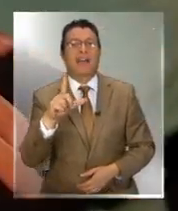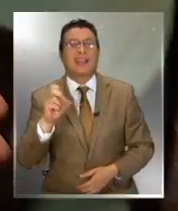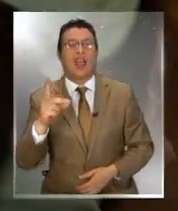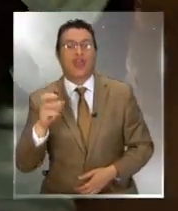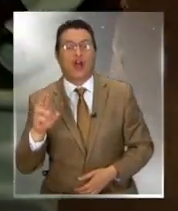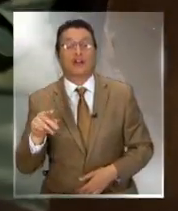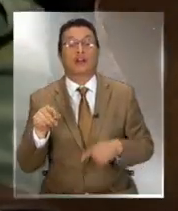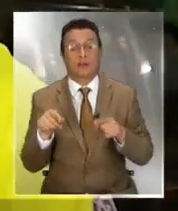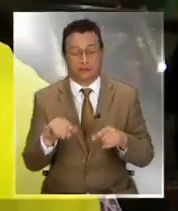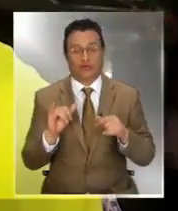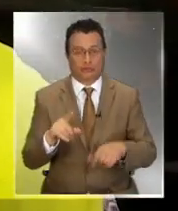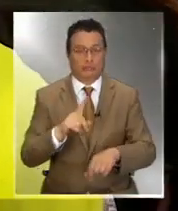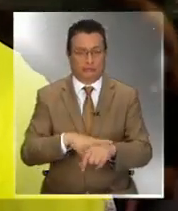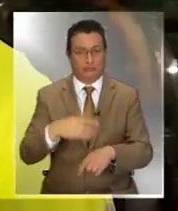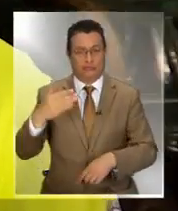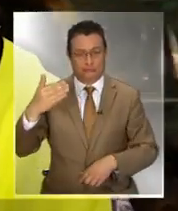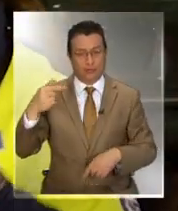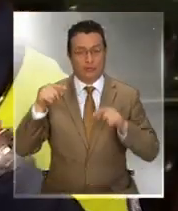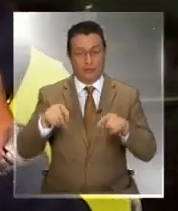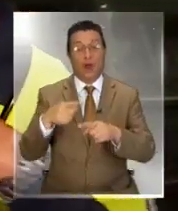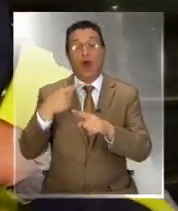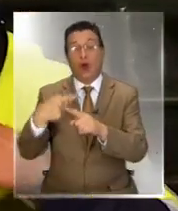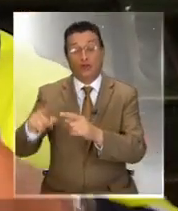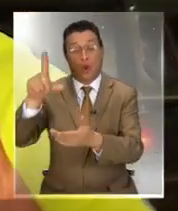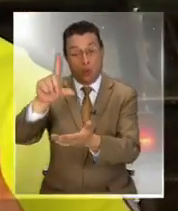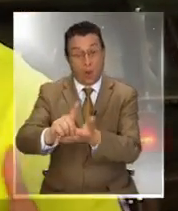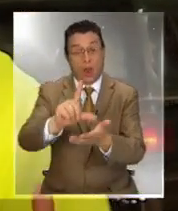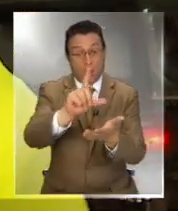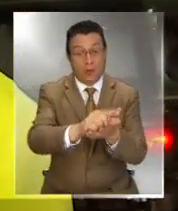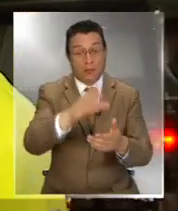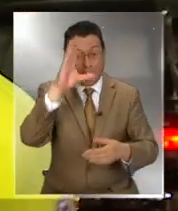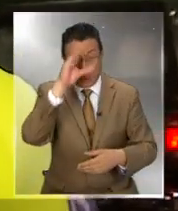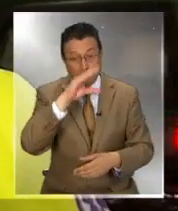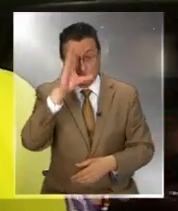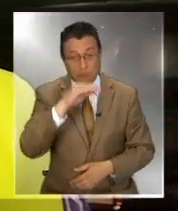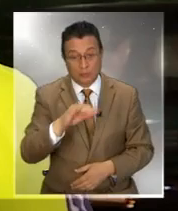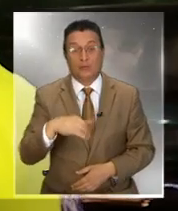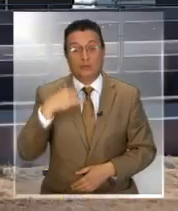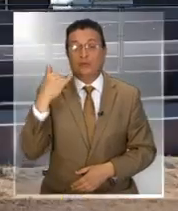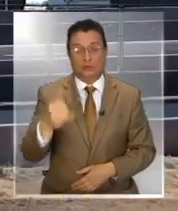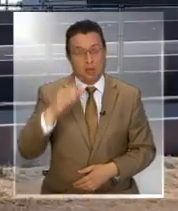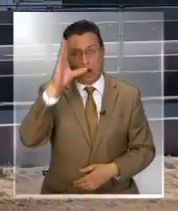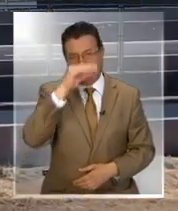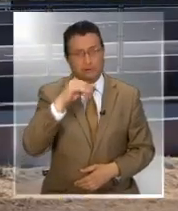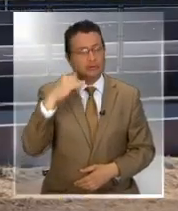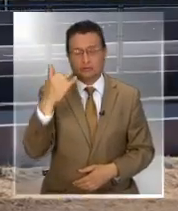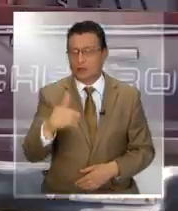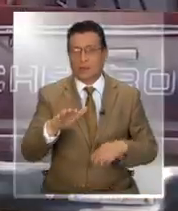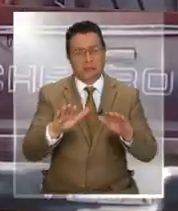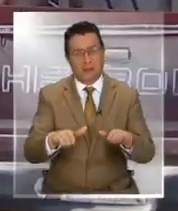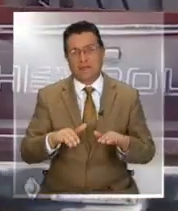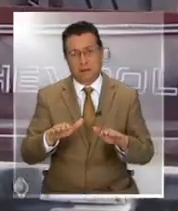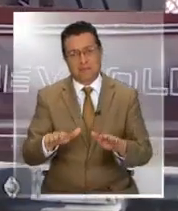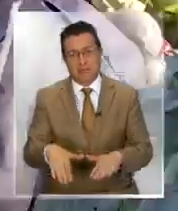toma la presión. ¿Sí? ¿Sí? ¿Y después te va a otro lado y así todas las noches? Casi todas las noches así.